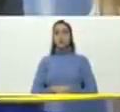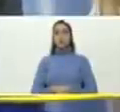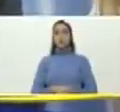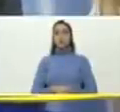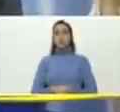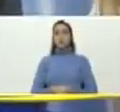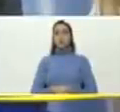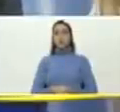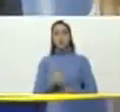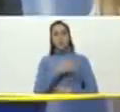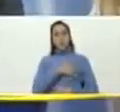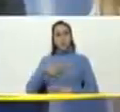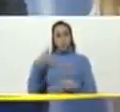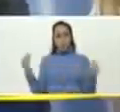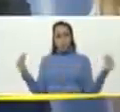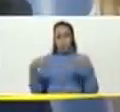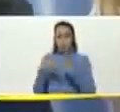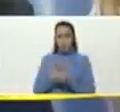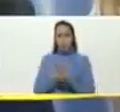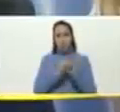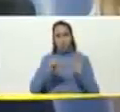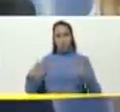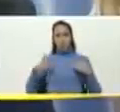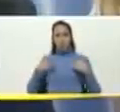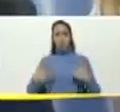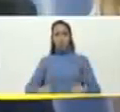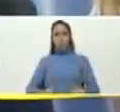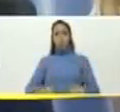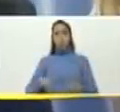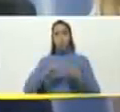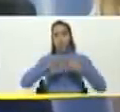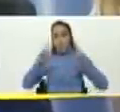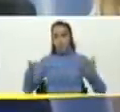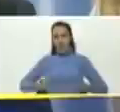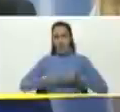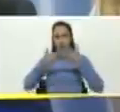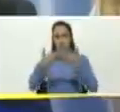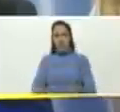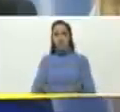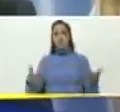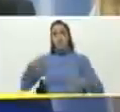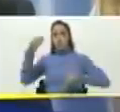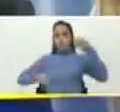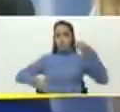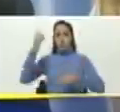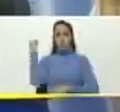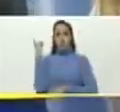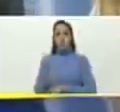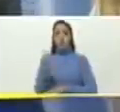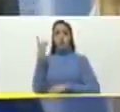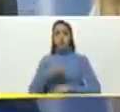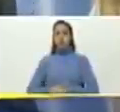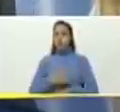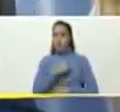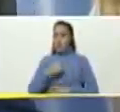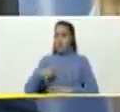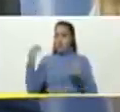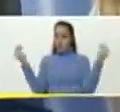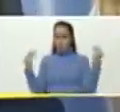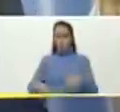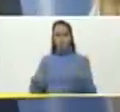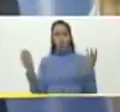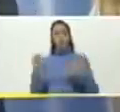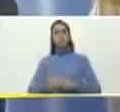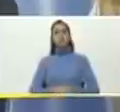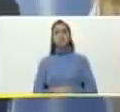Y queremos consolidar el derecho a la paz, y para que haya paz tiene que haber justicia. Queremos consolidar la justicia, así